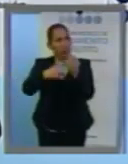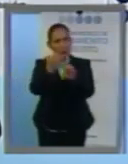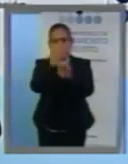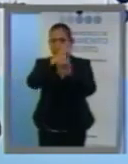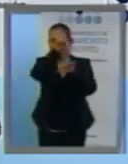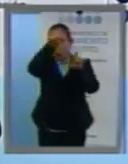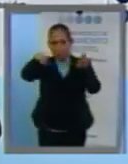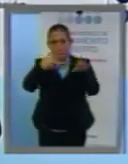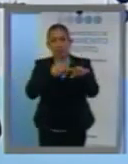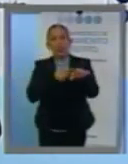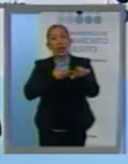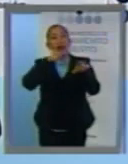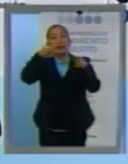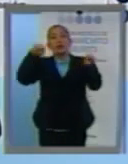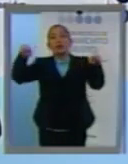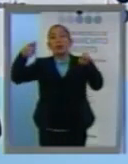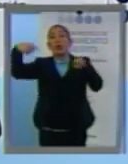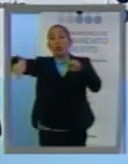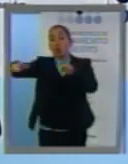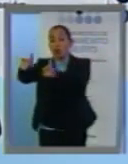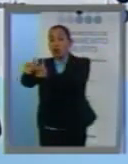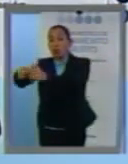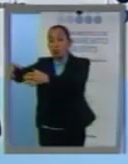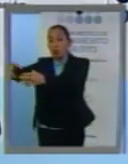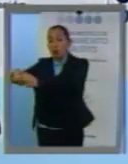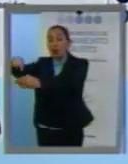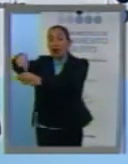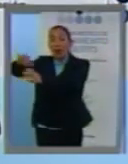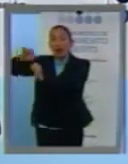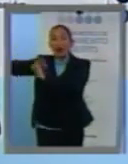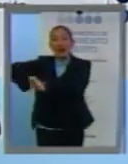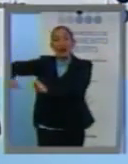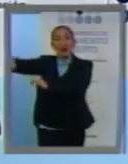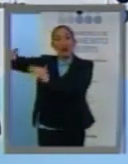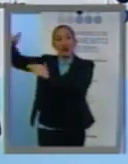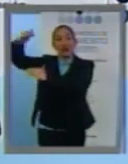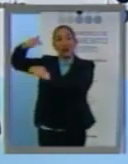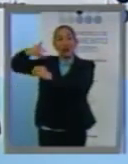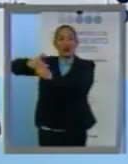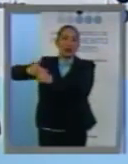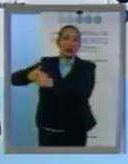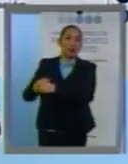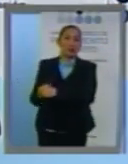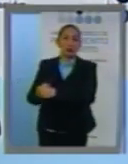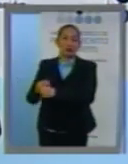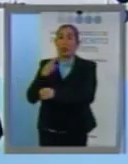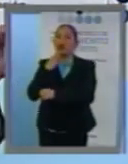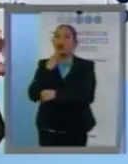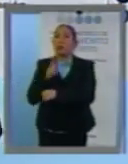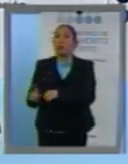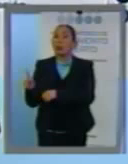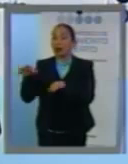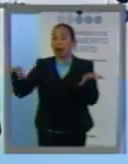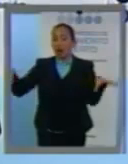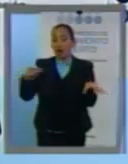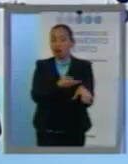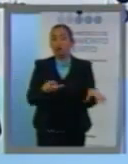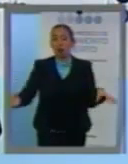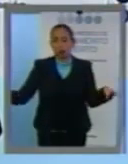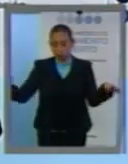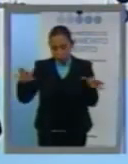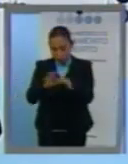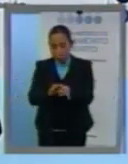federativas, que son coordinadas por otra agrupación que preside la Secretaría de la Función Pública. Entonces, ambos tenemos una